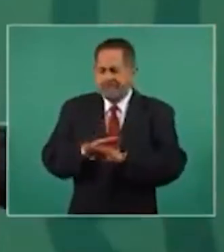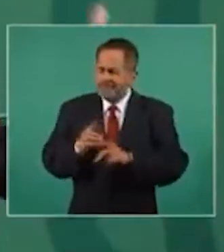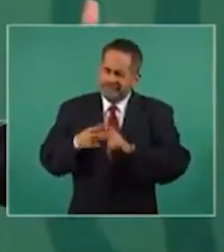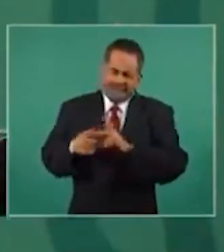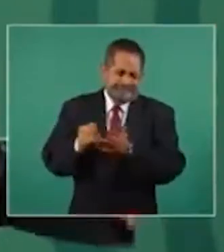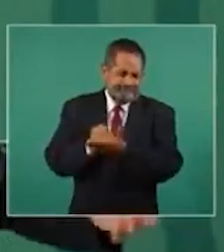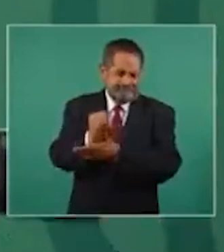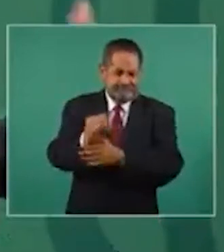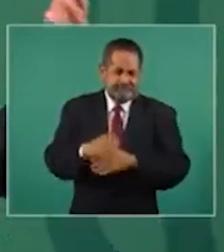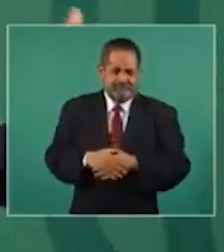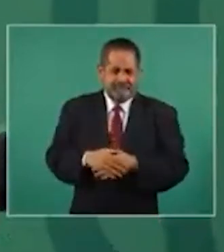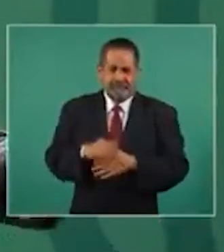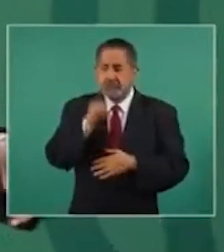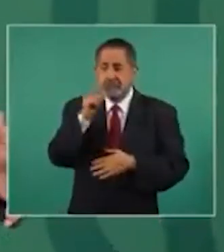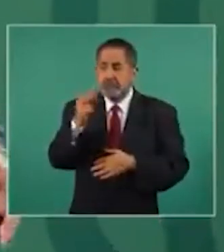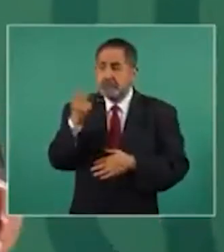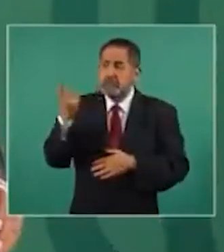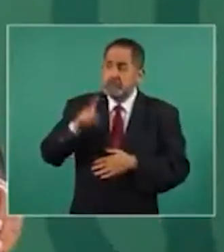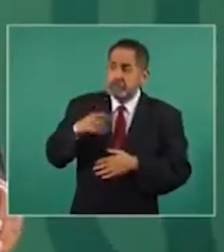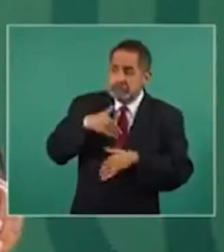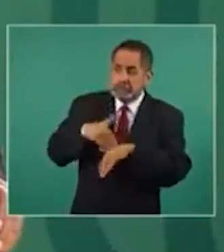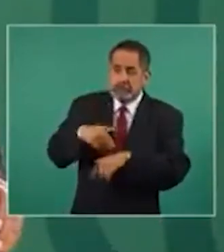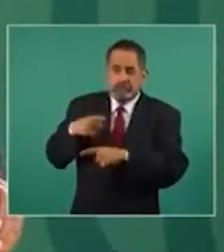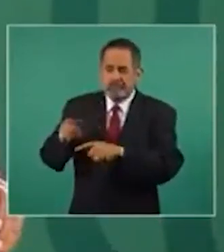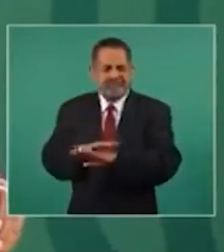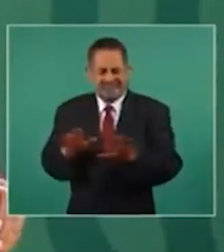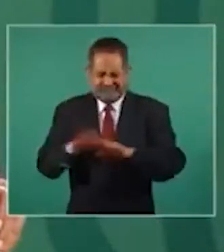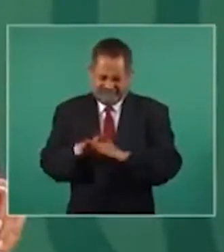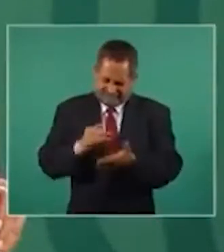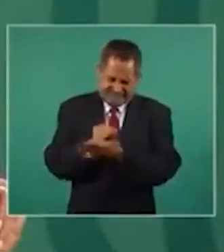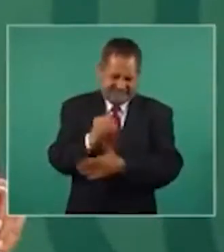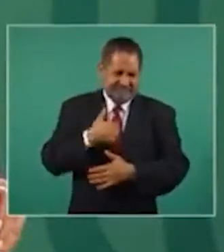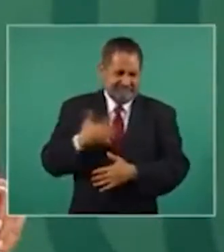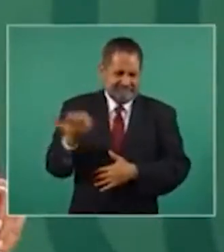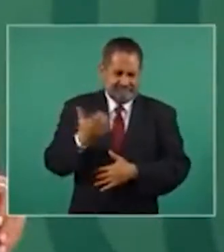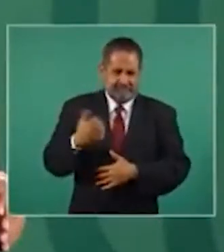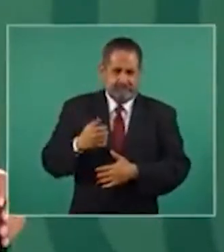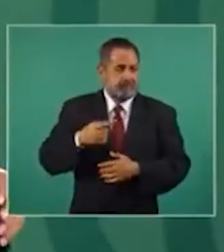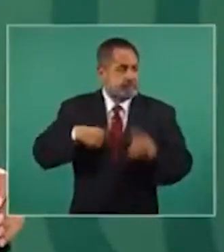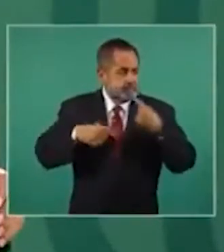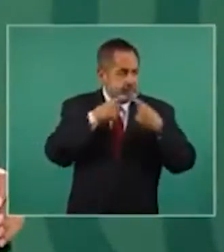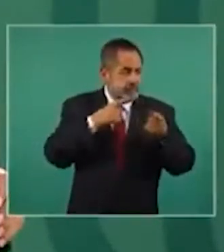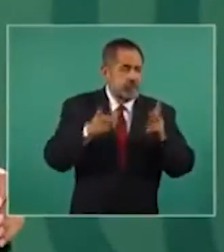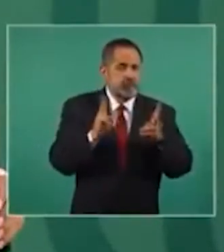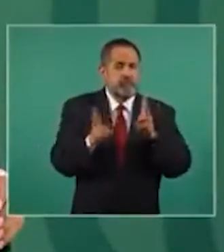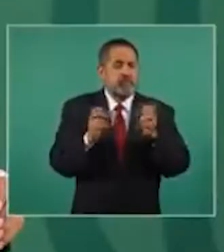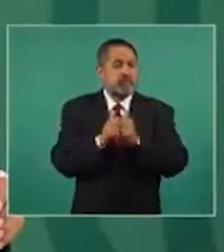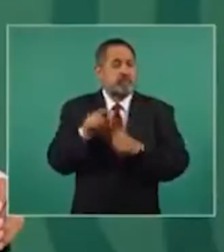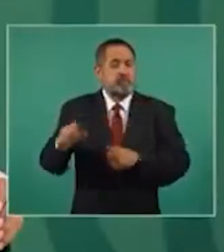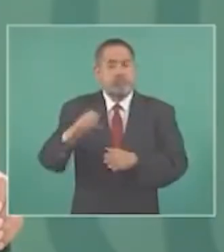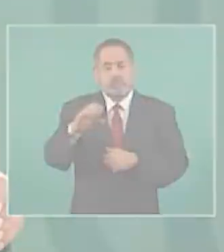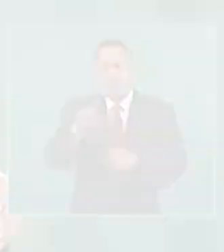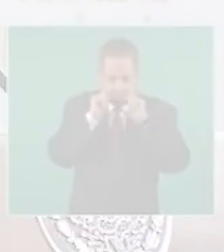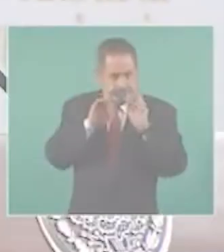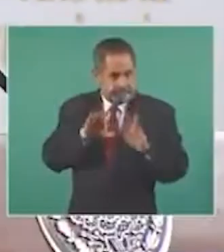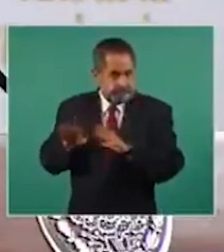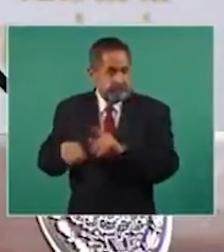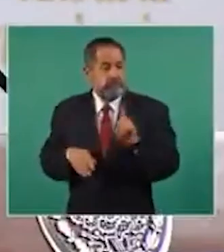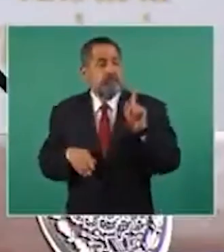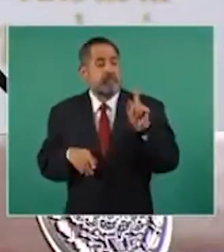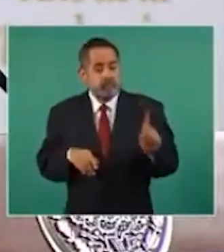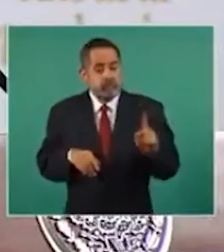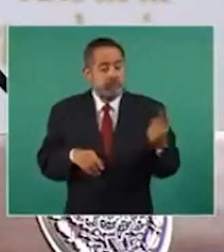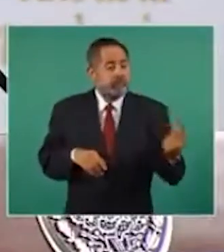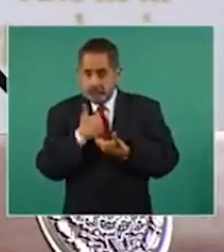Obrador dijo que el empresario Carlos Slim rehabilitará con sus propios recursos el tramo de la línea 12 del metro que su empresa construyó. Él